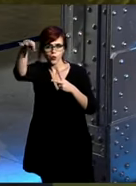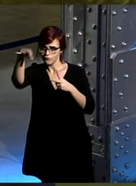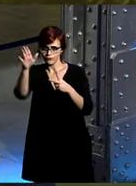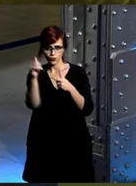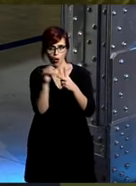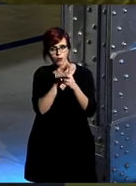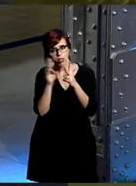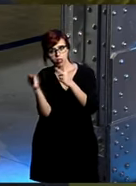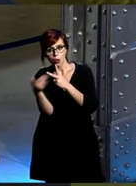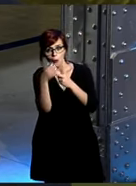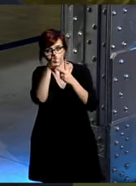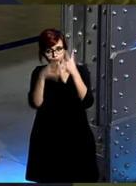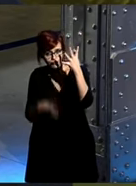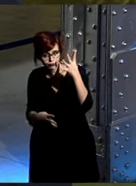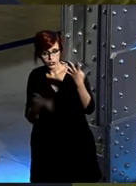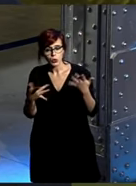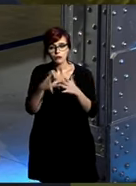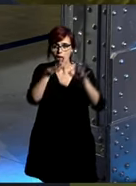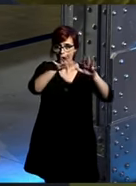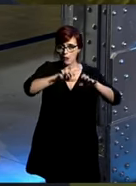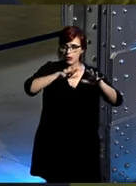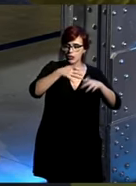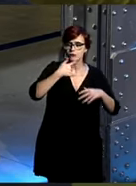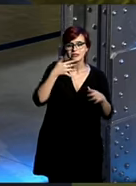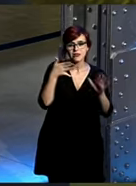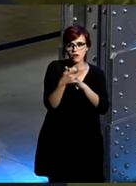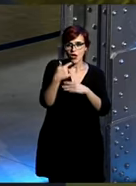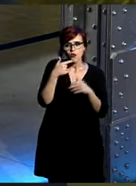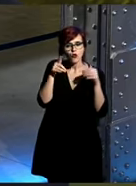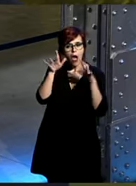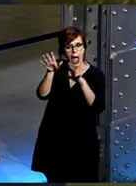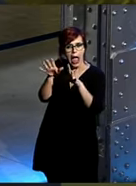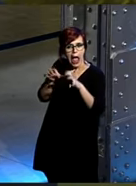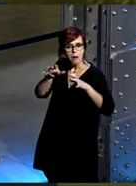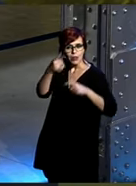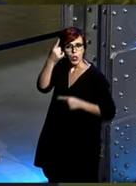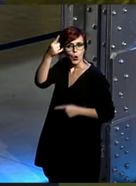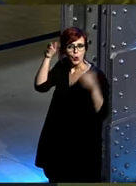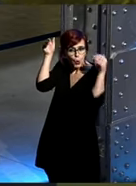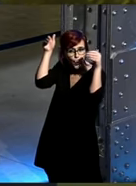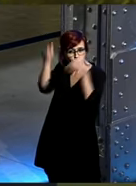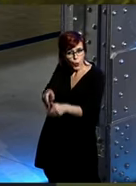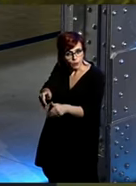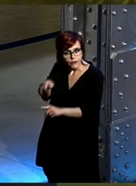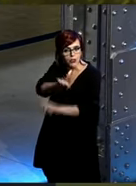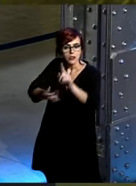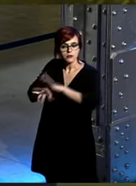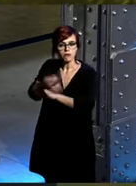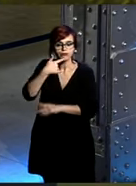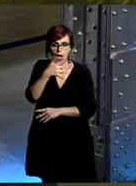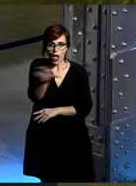¿no? Esa es una forma de entender el aprendizaje. Yo me ultra especializo y por tanto resuelvo un problema. Otra forma,